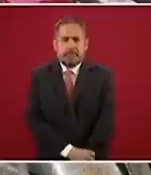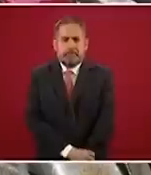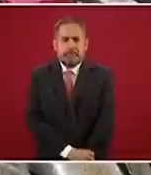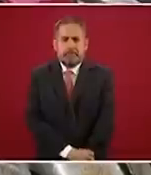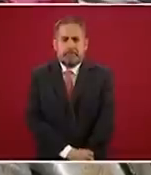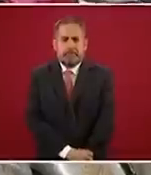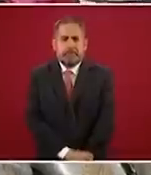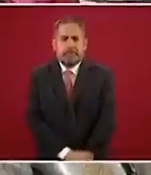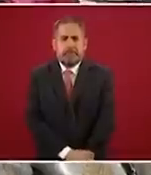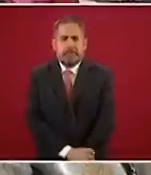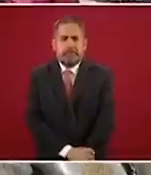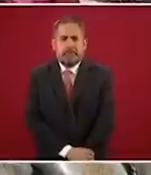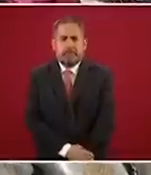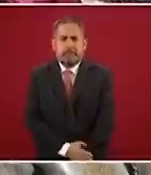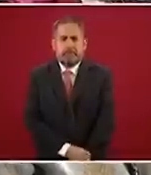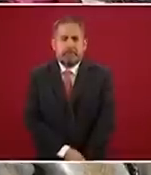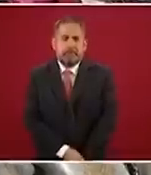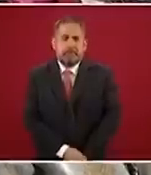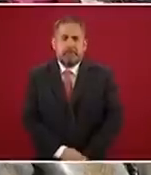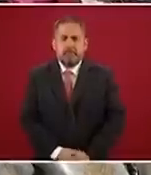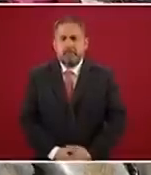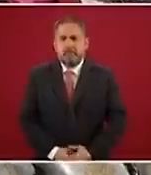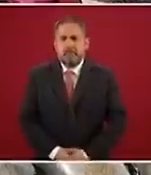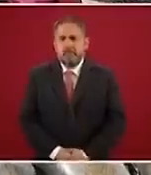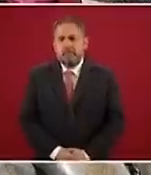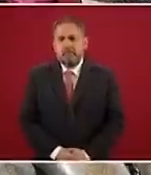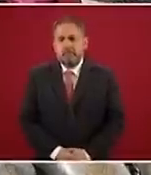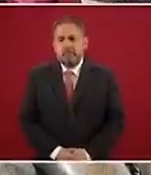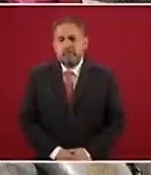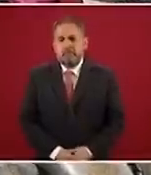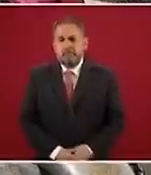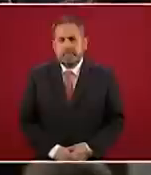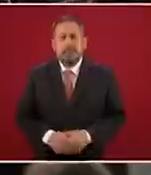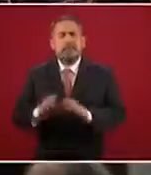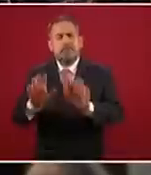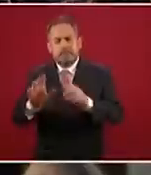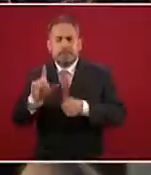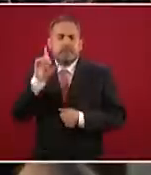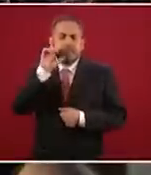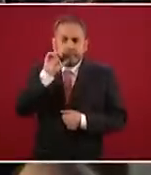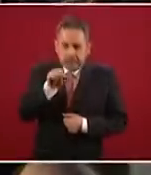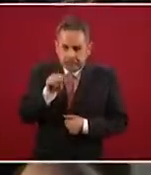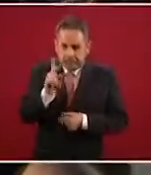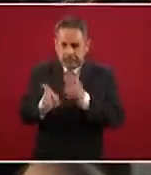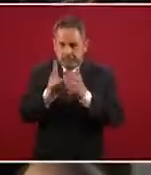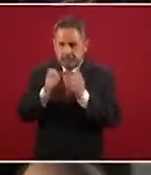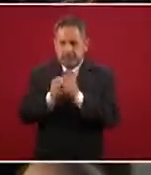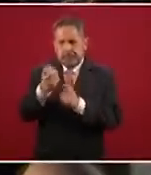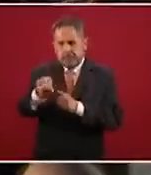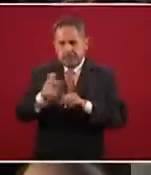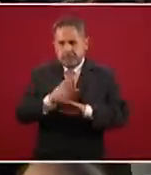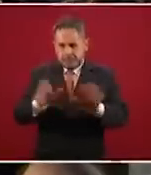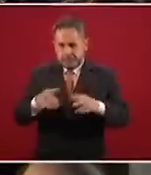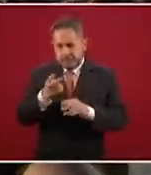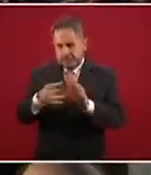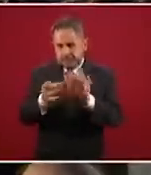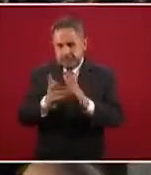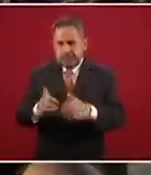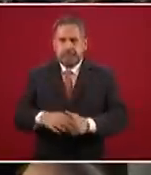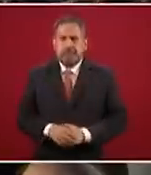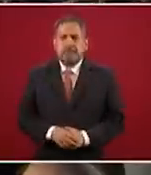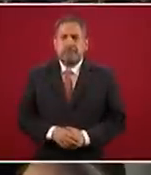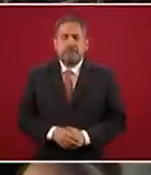Unidos, que los van a mandar a Guatemala. Ah, mañana hablamos de eso. Si les parece.